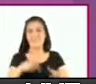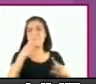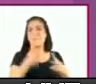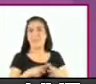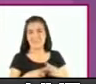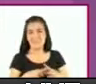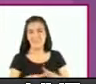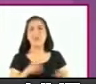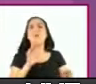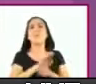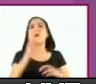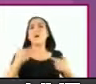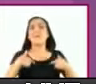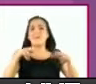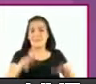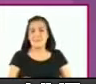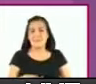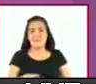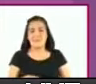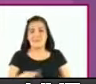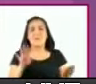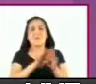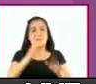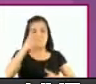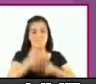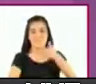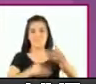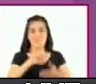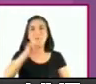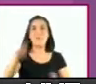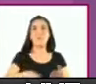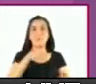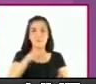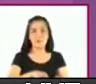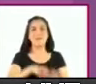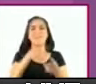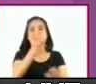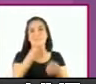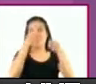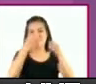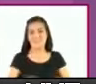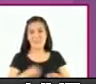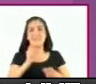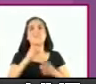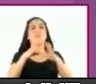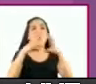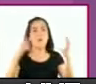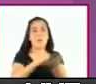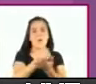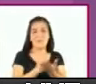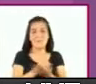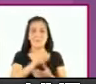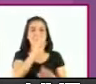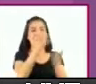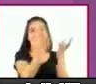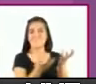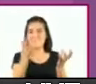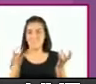algebraica que representa la sucesión del lugar que ocupan los globos azules en la